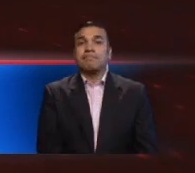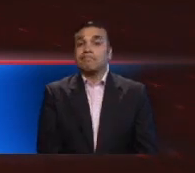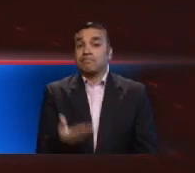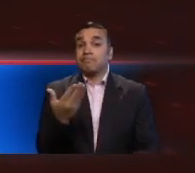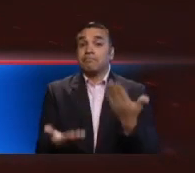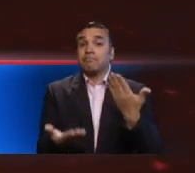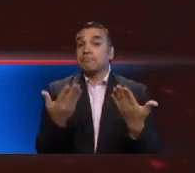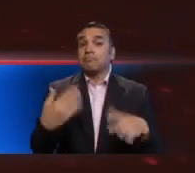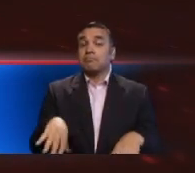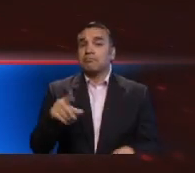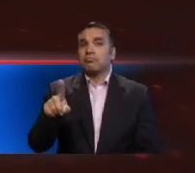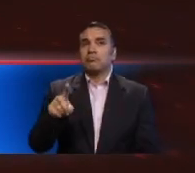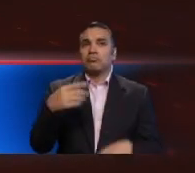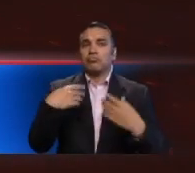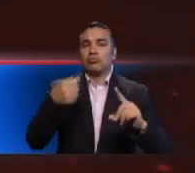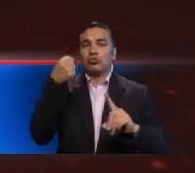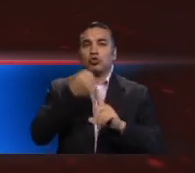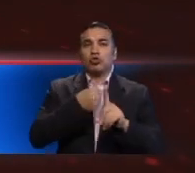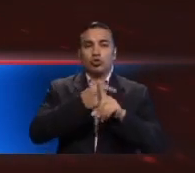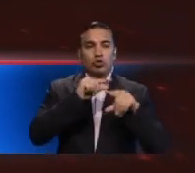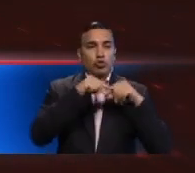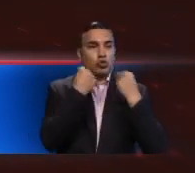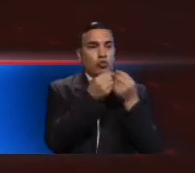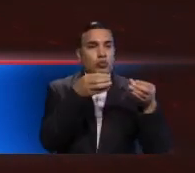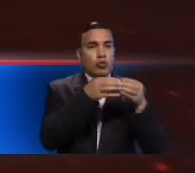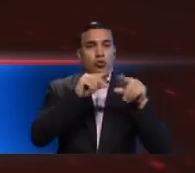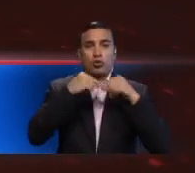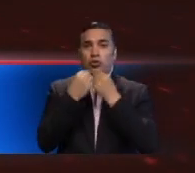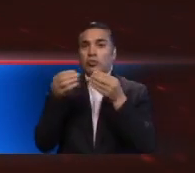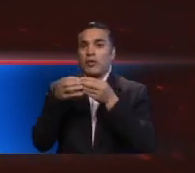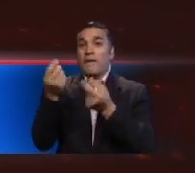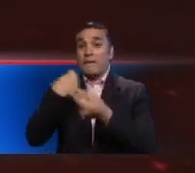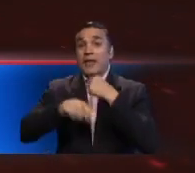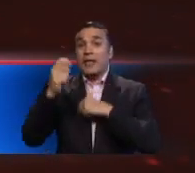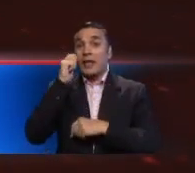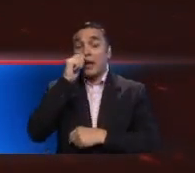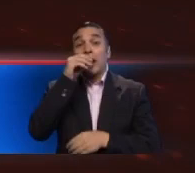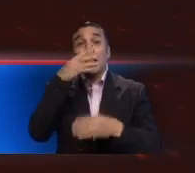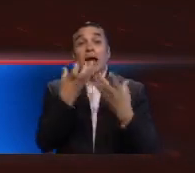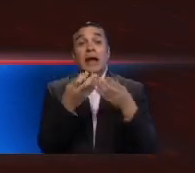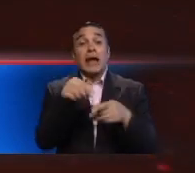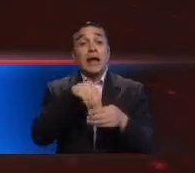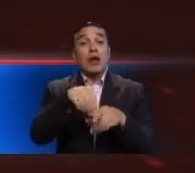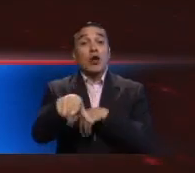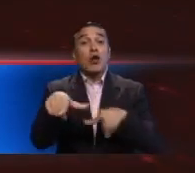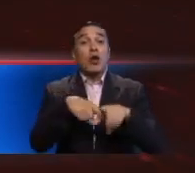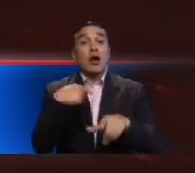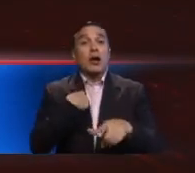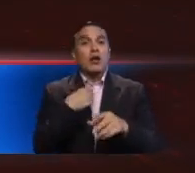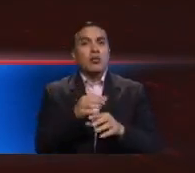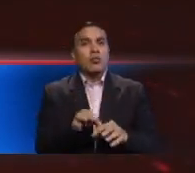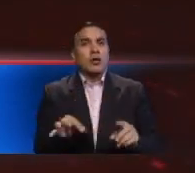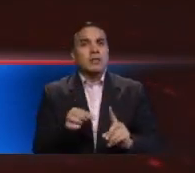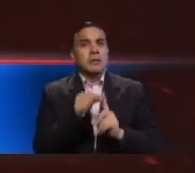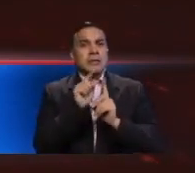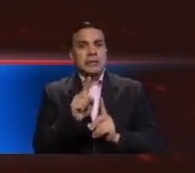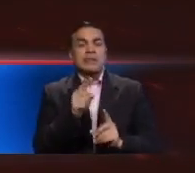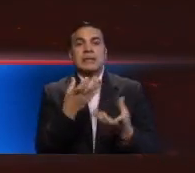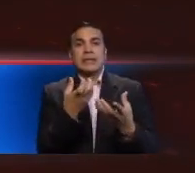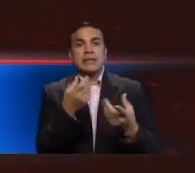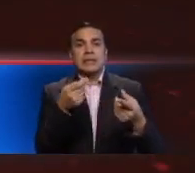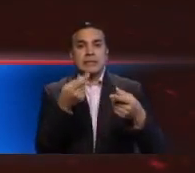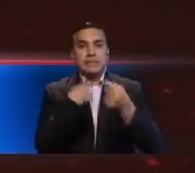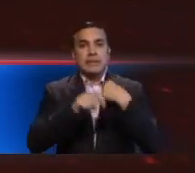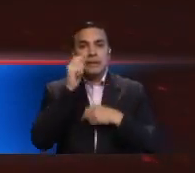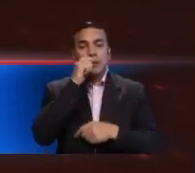respondería a una lucha entre bandas narco delictivas que se disputan el territorio para la venta de droga en el cantón